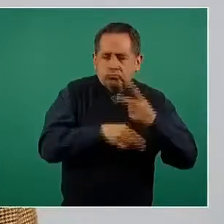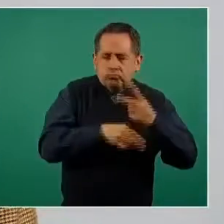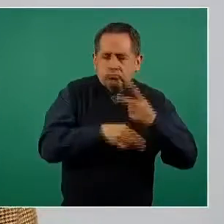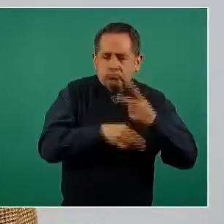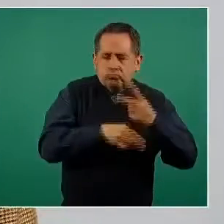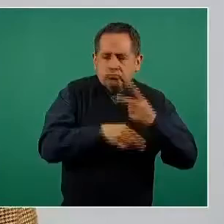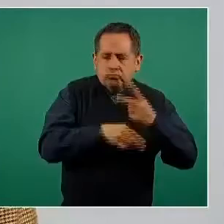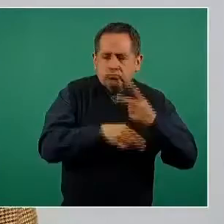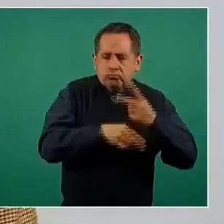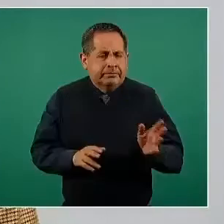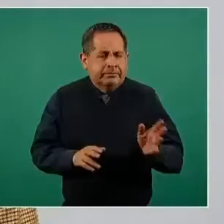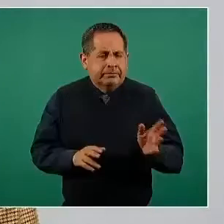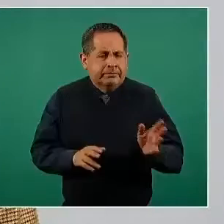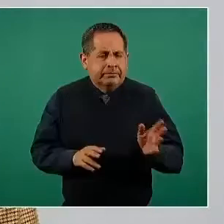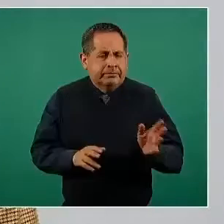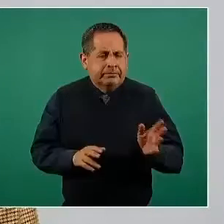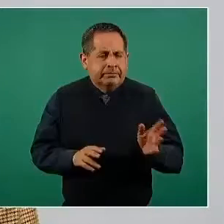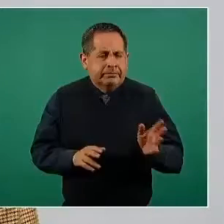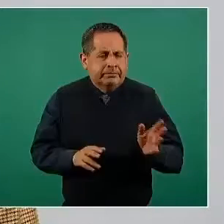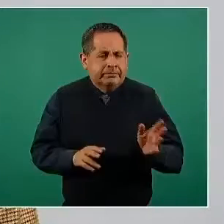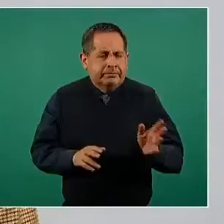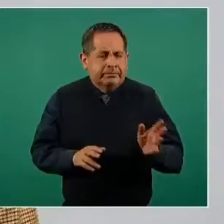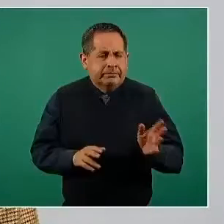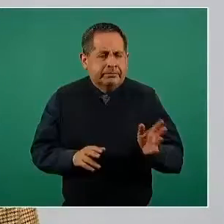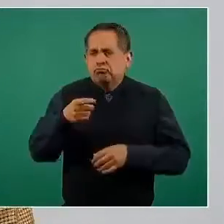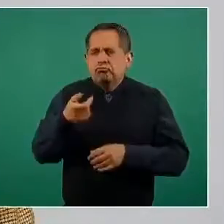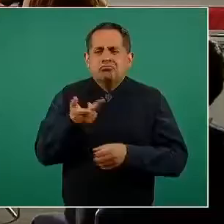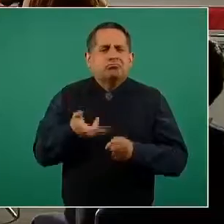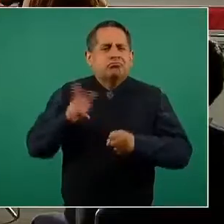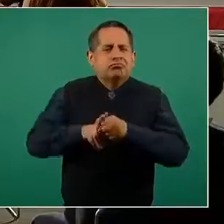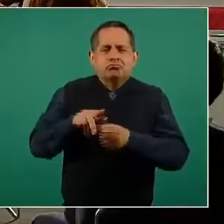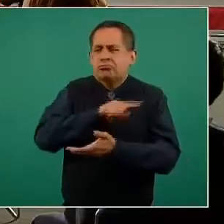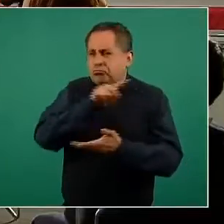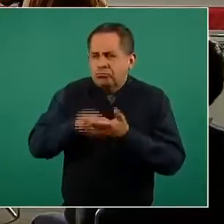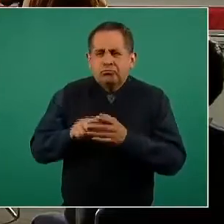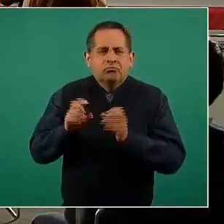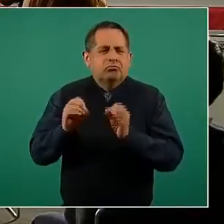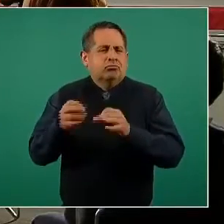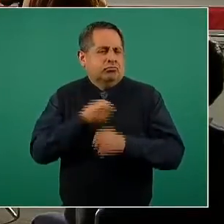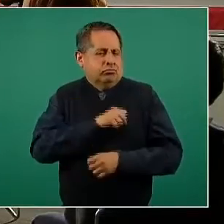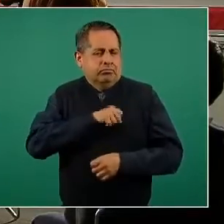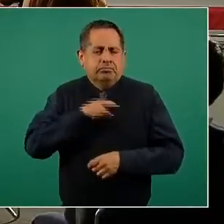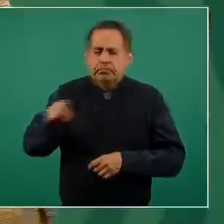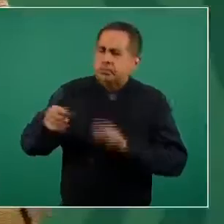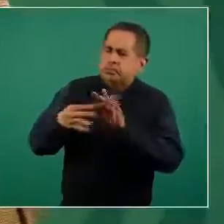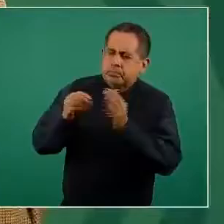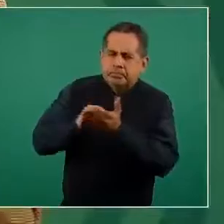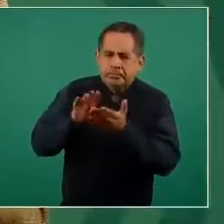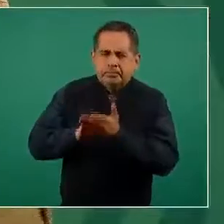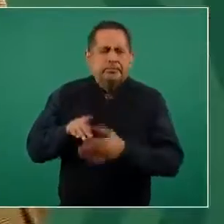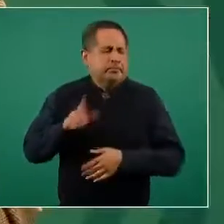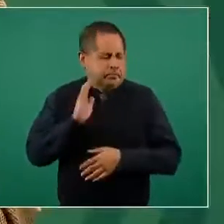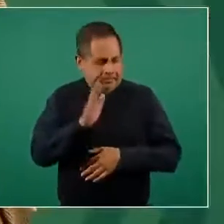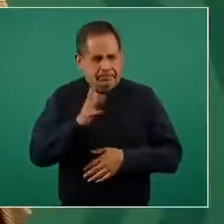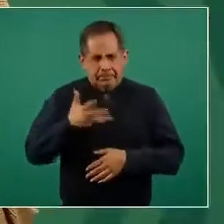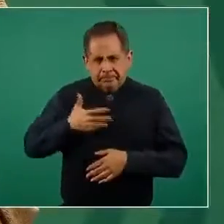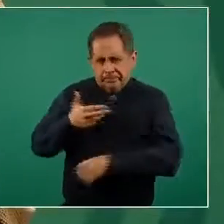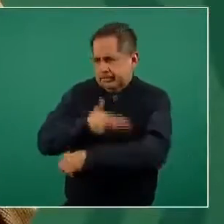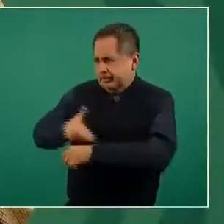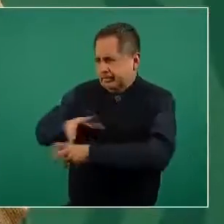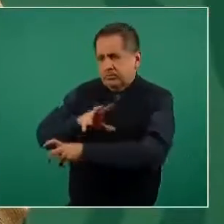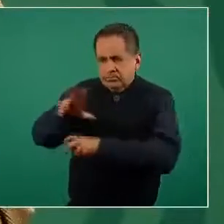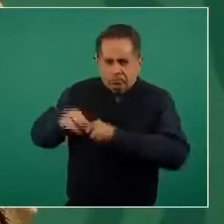más tradicional es que acudan a un centro de salud, se reporte. Tenemos también todo un esfuerzo que ya están dando